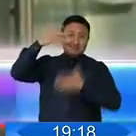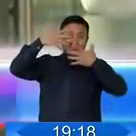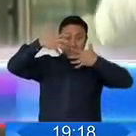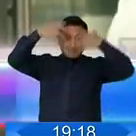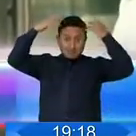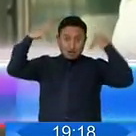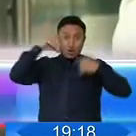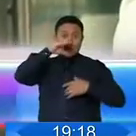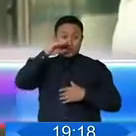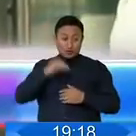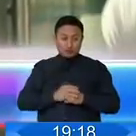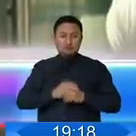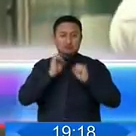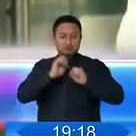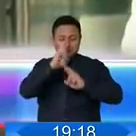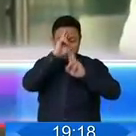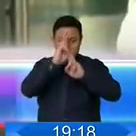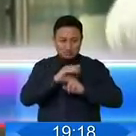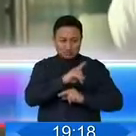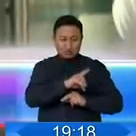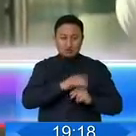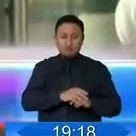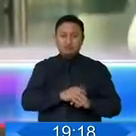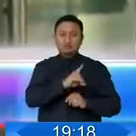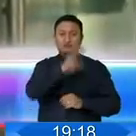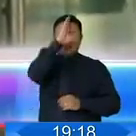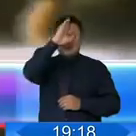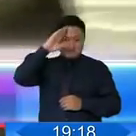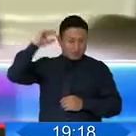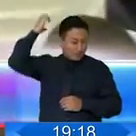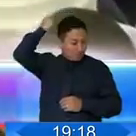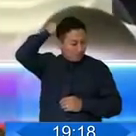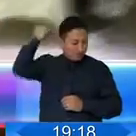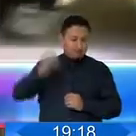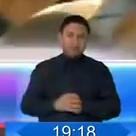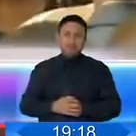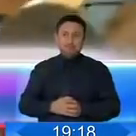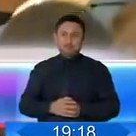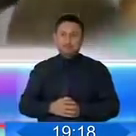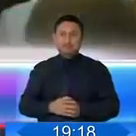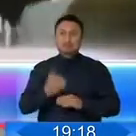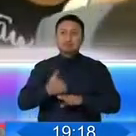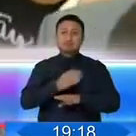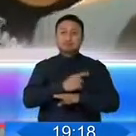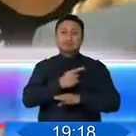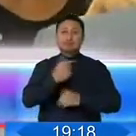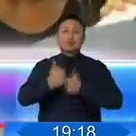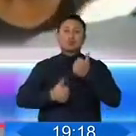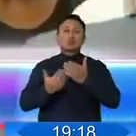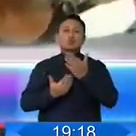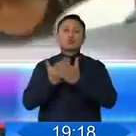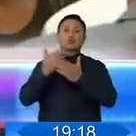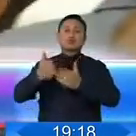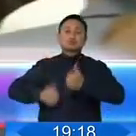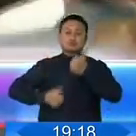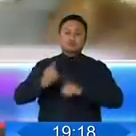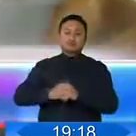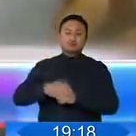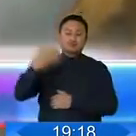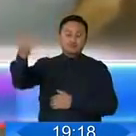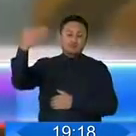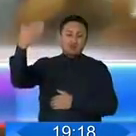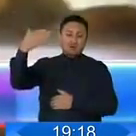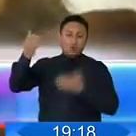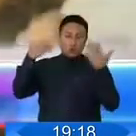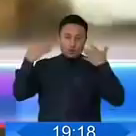también reconocido como el sillón de Cintia Viteri. Cintia Viteri fue presentada como candidata a la alcaldía de la urbe